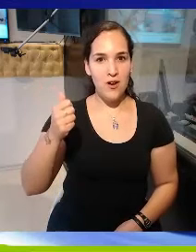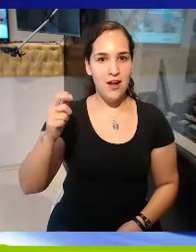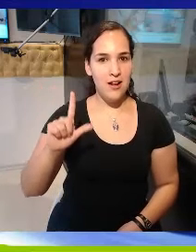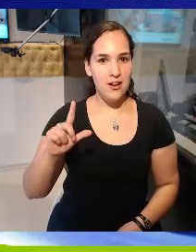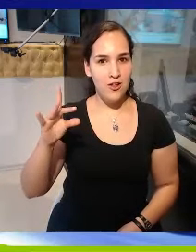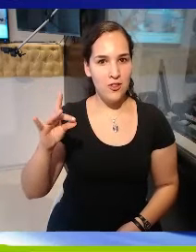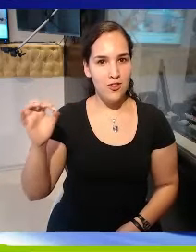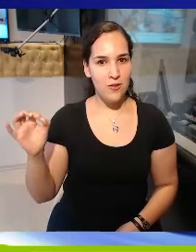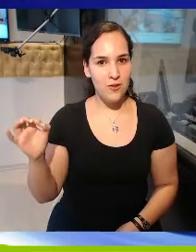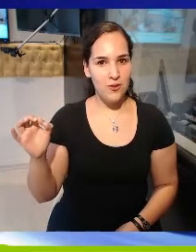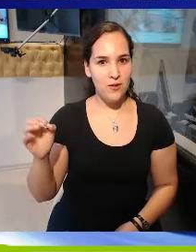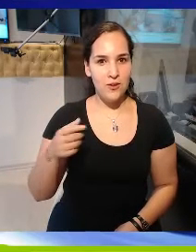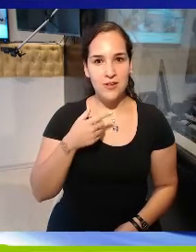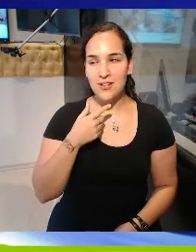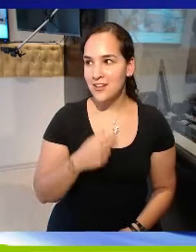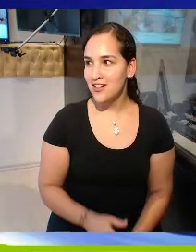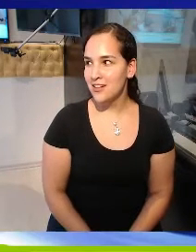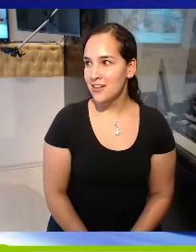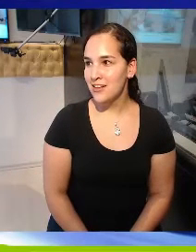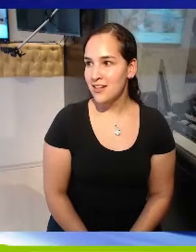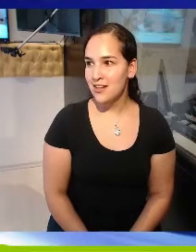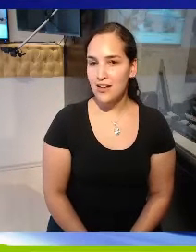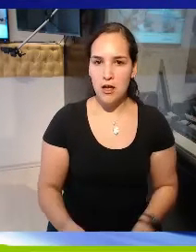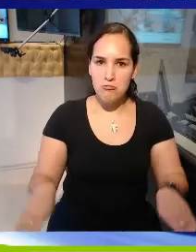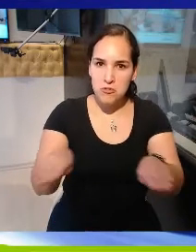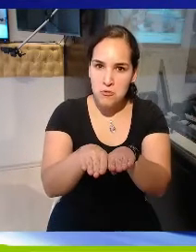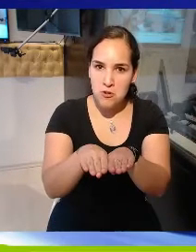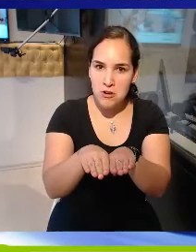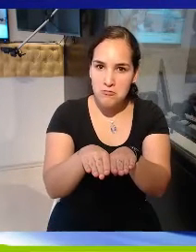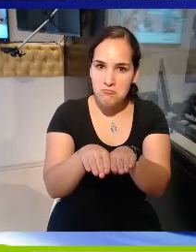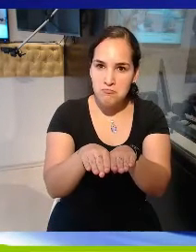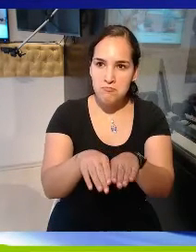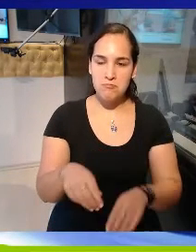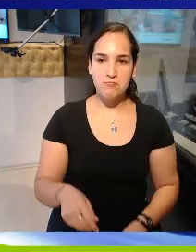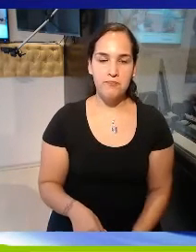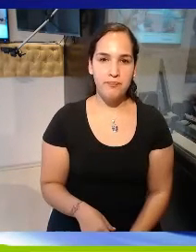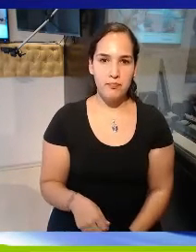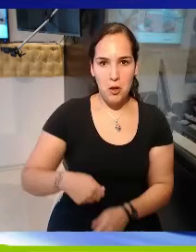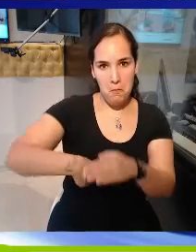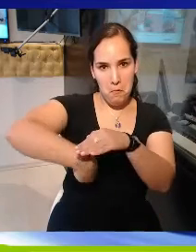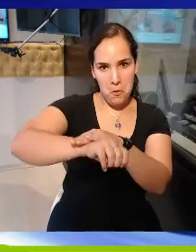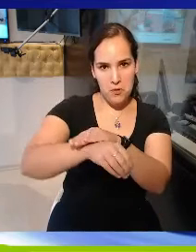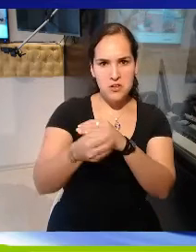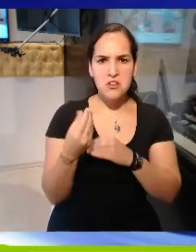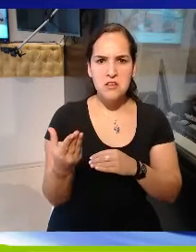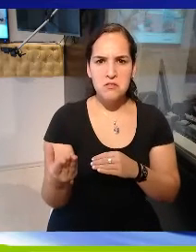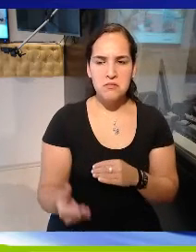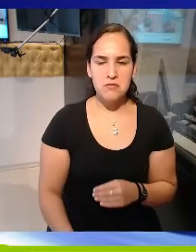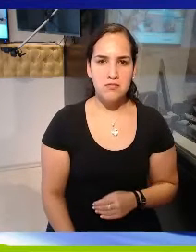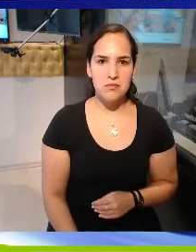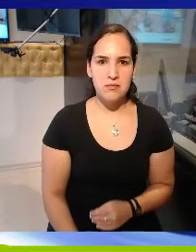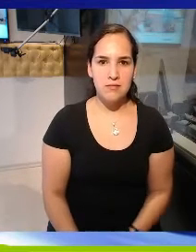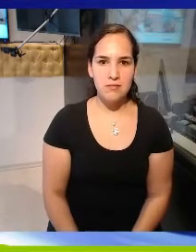Civi. ¿Cómo salió Boca Aldo Civi? Empatamos. Empataron. ¿Quién? ¿Goles de quién? Yo perdí uno hoy porque estoy